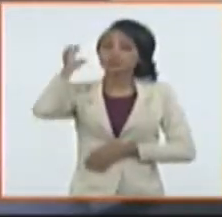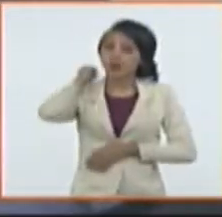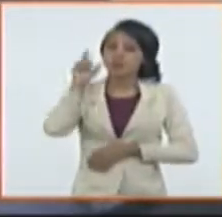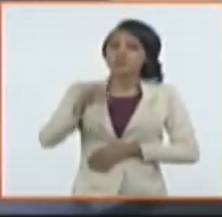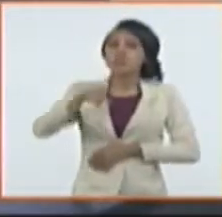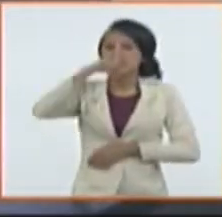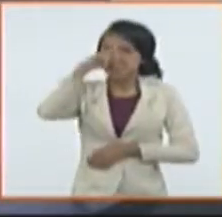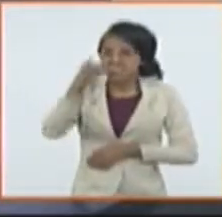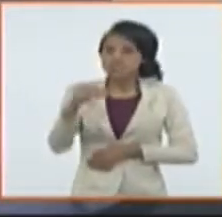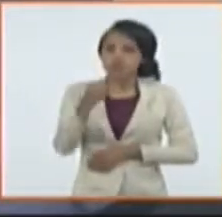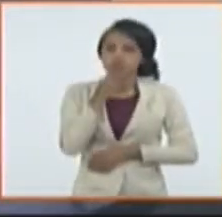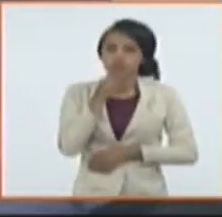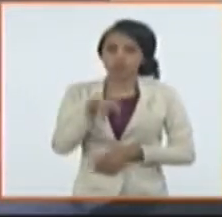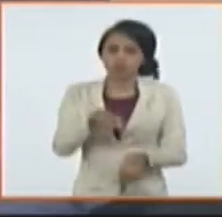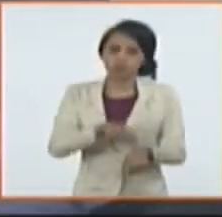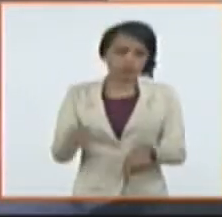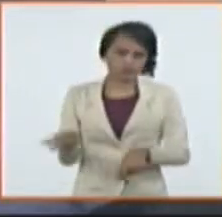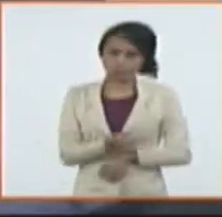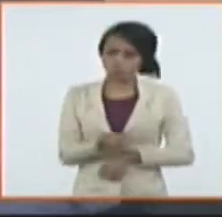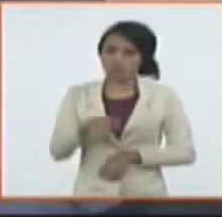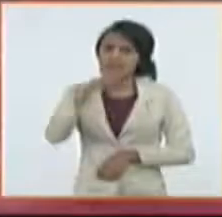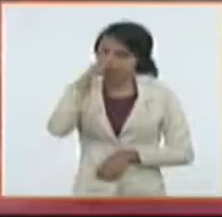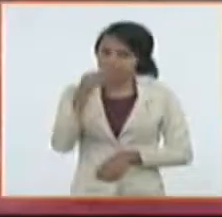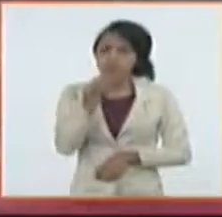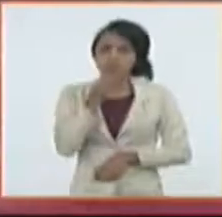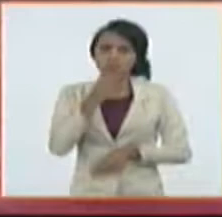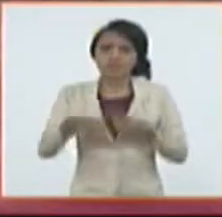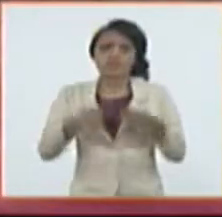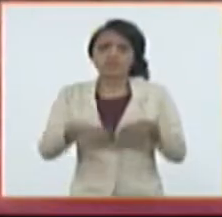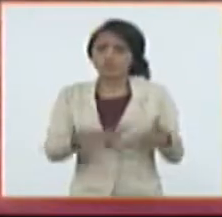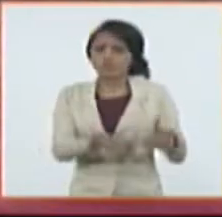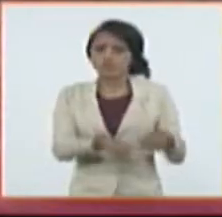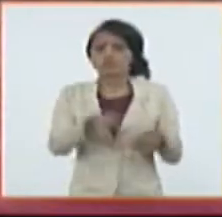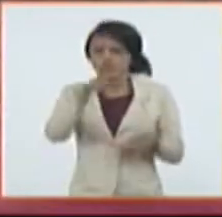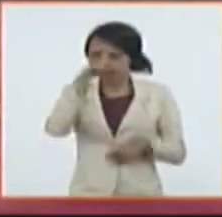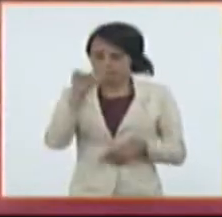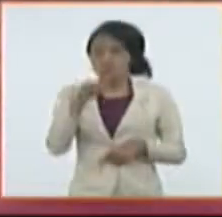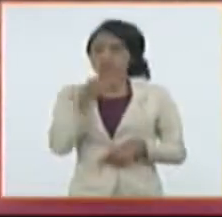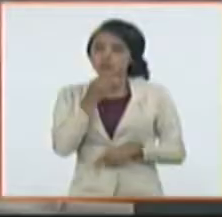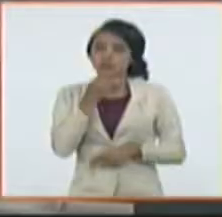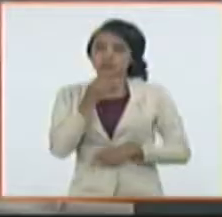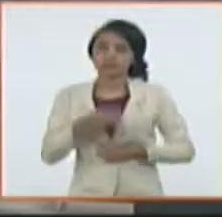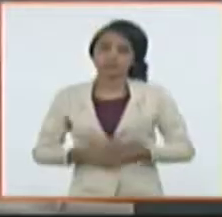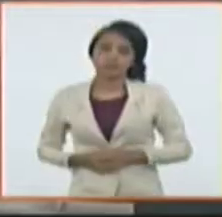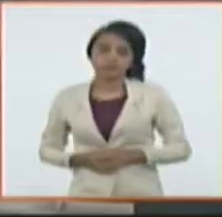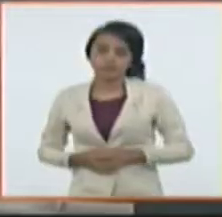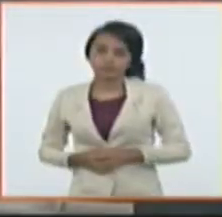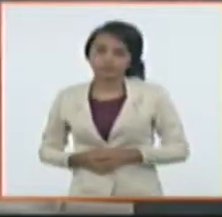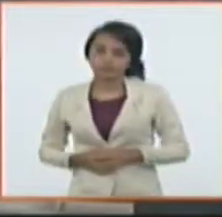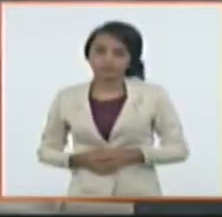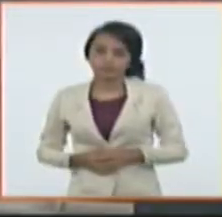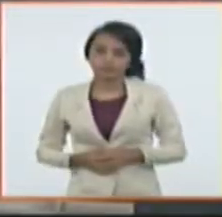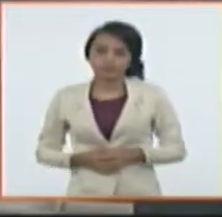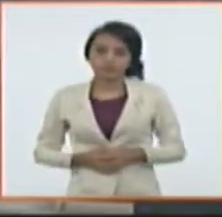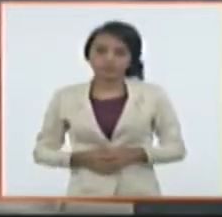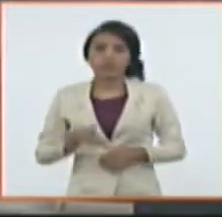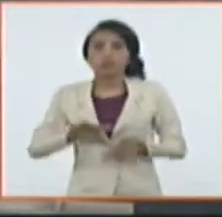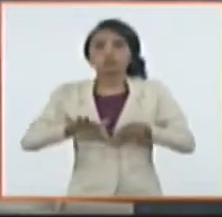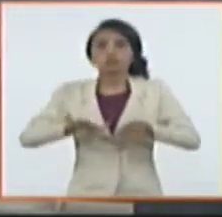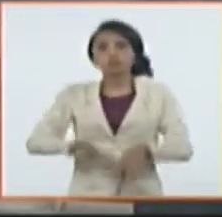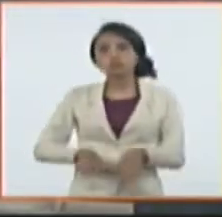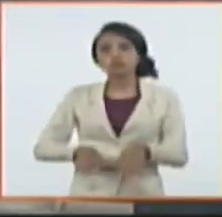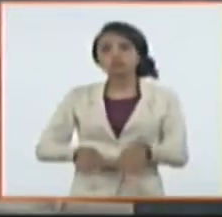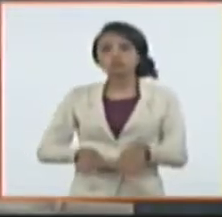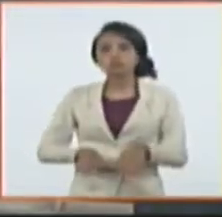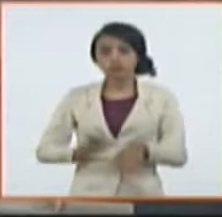momento como ese. Y miren cómo sí se pueden hacer cosas. Entonces teníamos un inmovilismo, tenemos que reconocerlo. Si nosotros no nos autocriticamos y